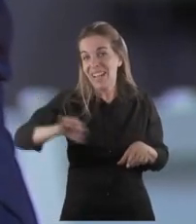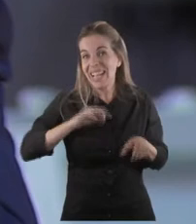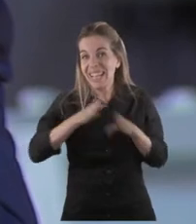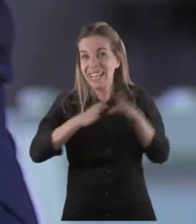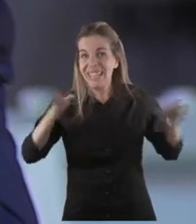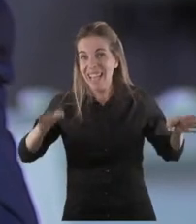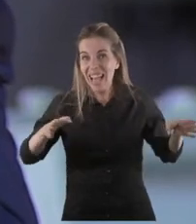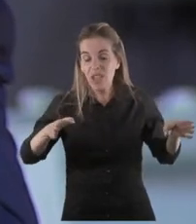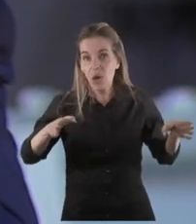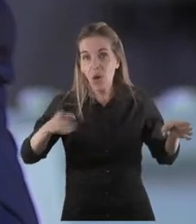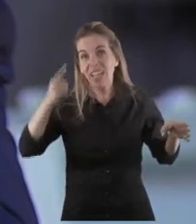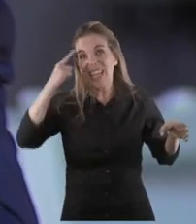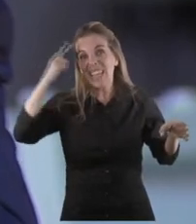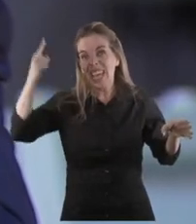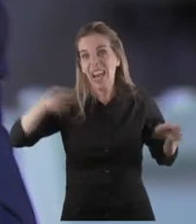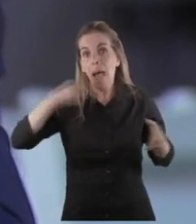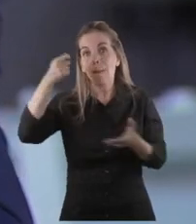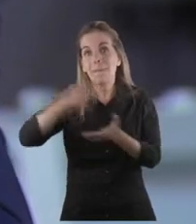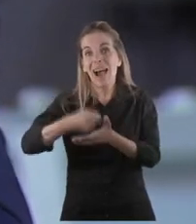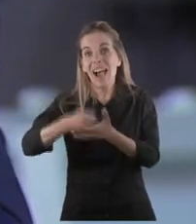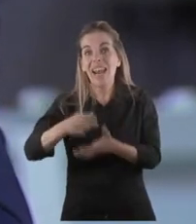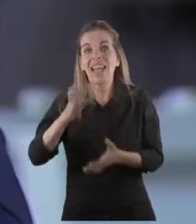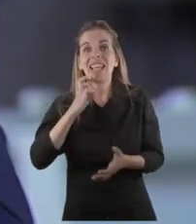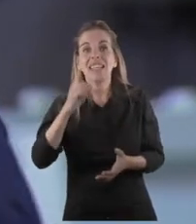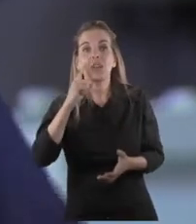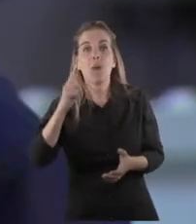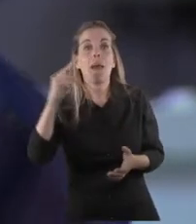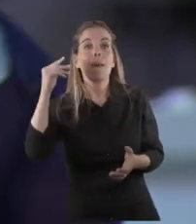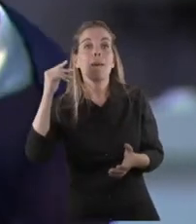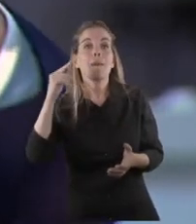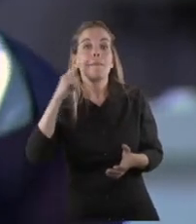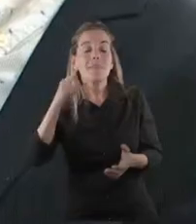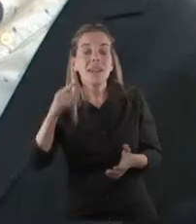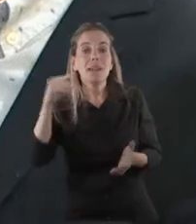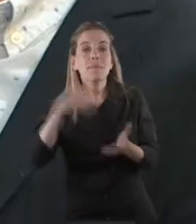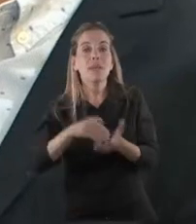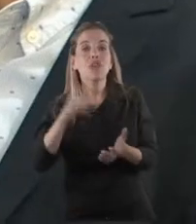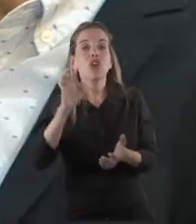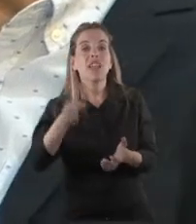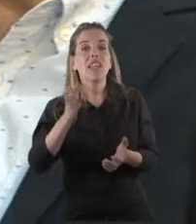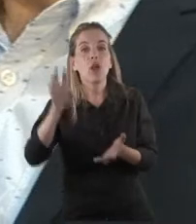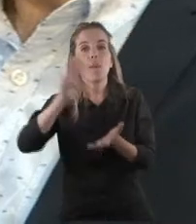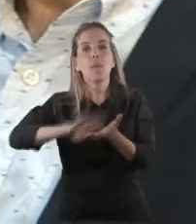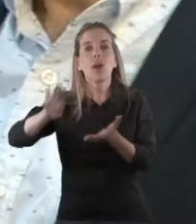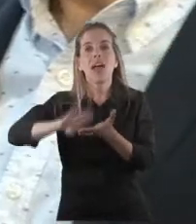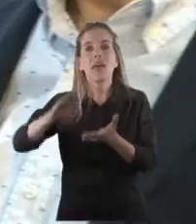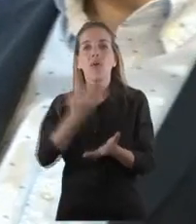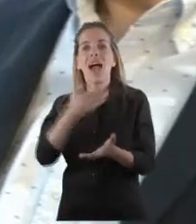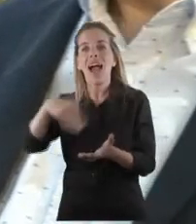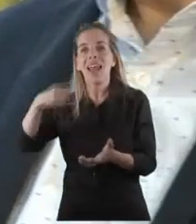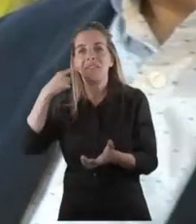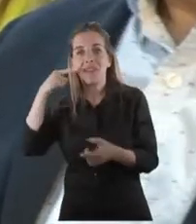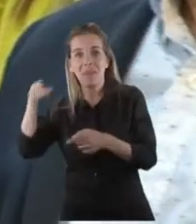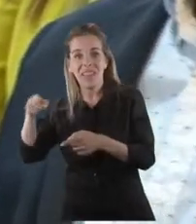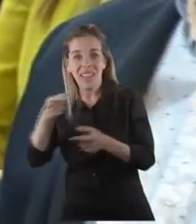pagado 19 mil millones de dólares? Y esos 19 mil millones de dólares hubieran salido